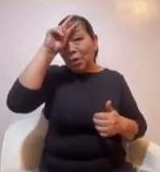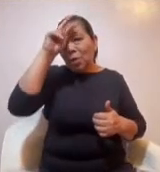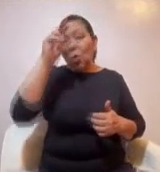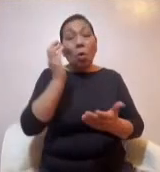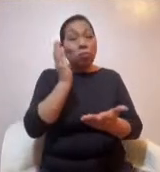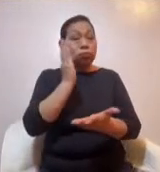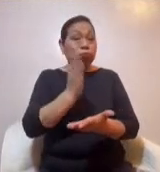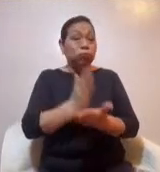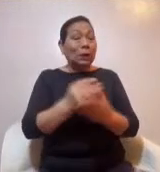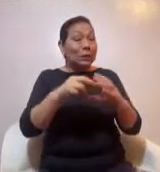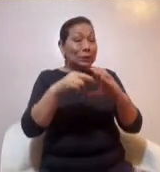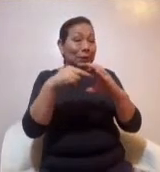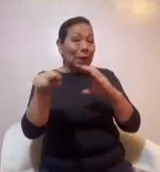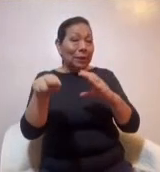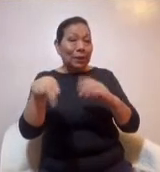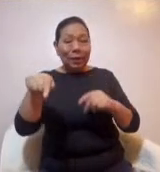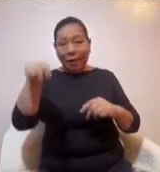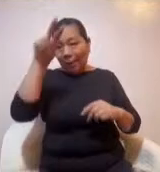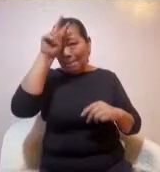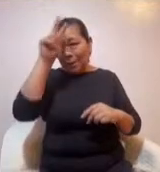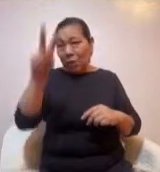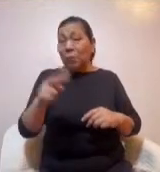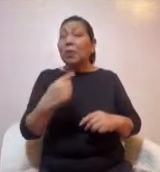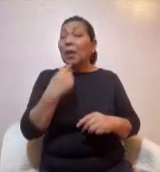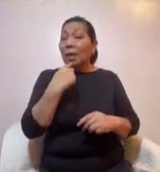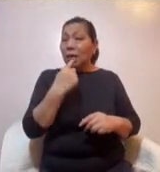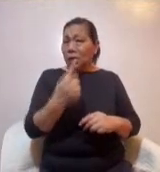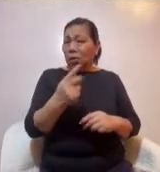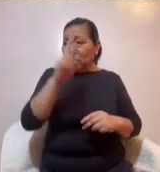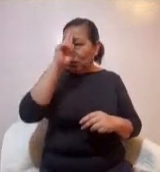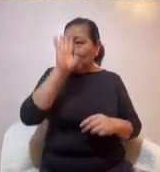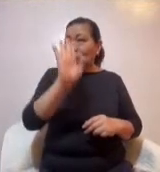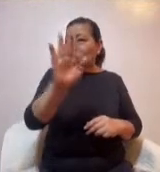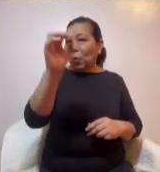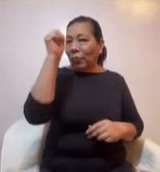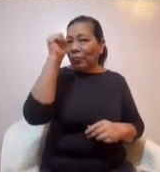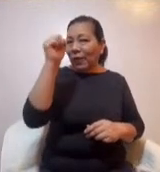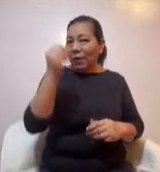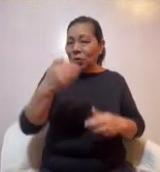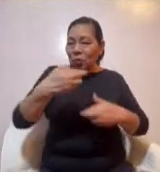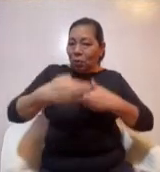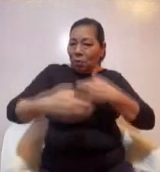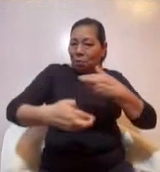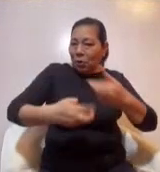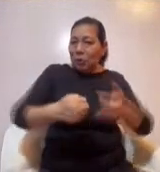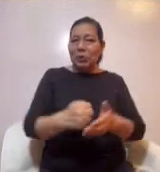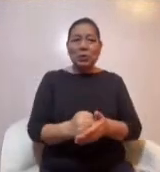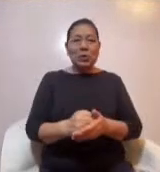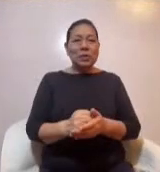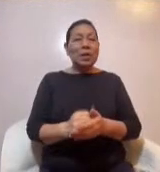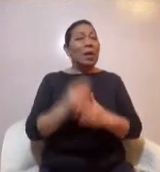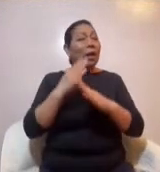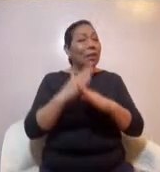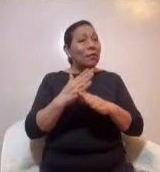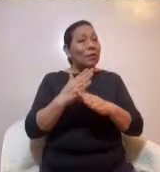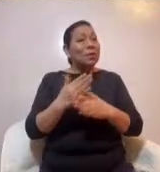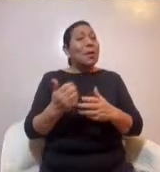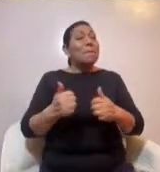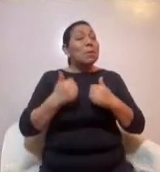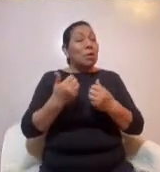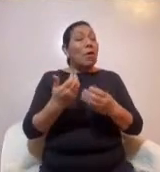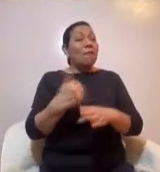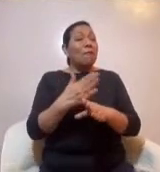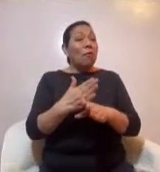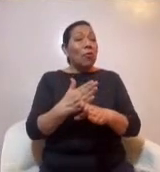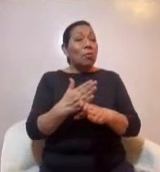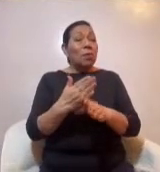el Perú y le ordenó salir del país. Alega que se han vulnerado sus derechos al debido proceso, a la defensa y a